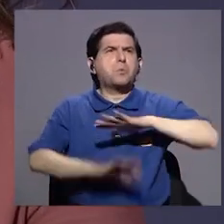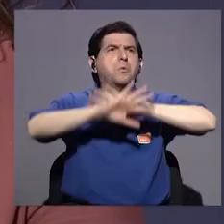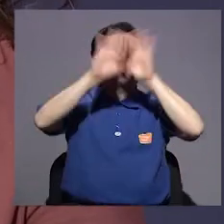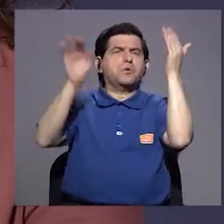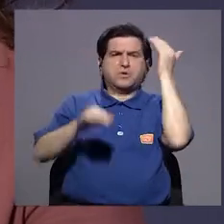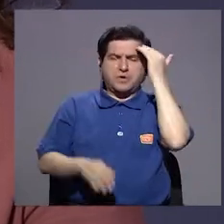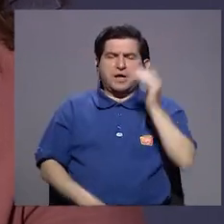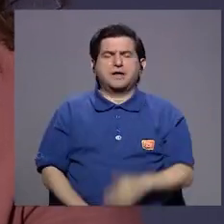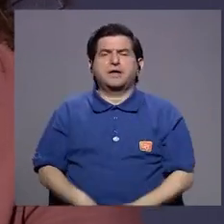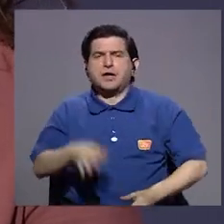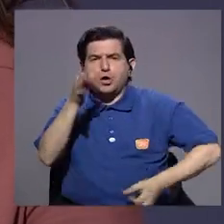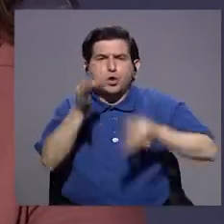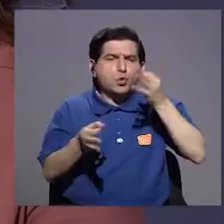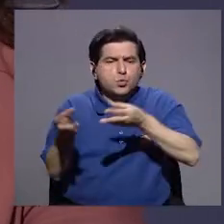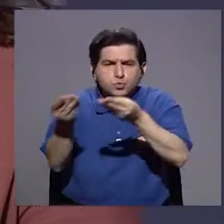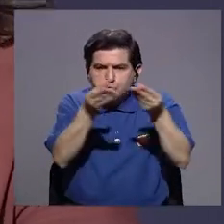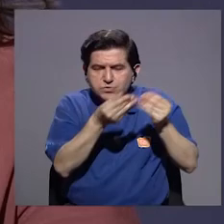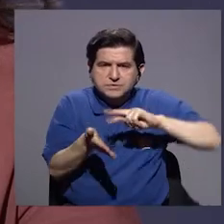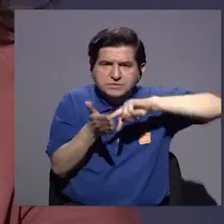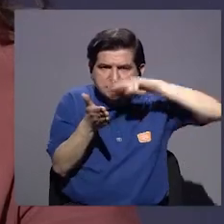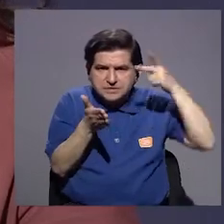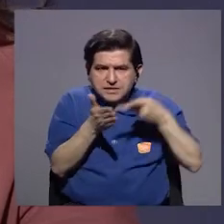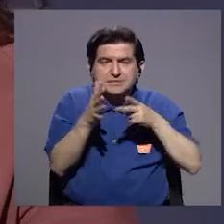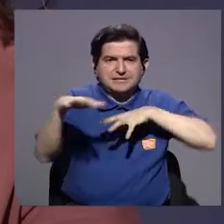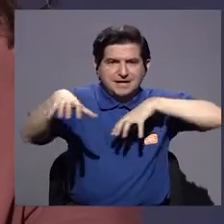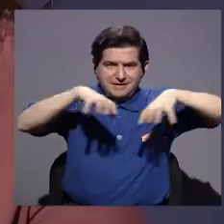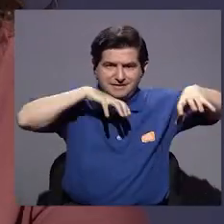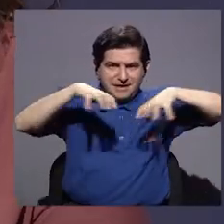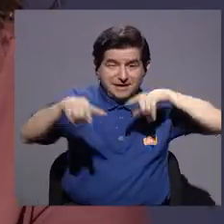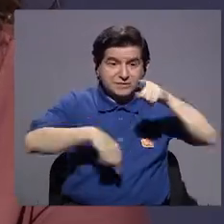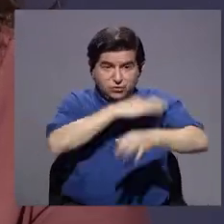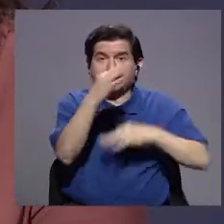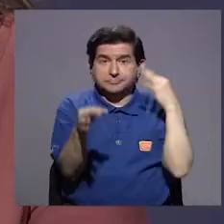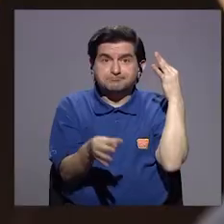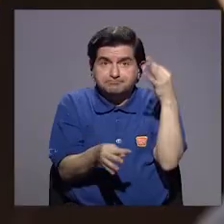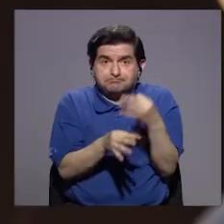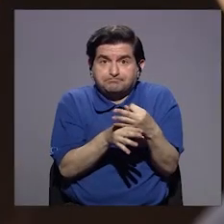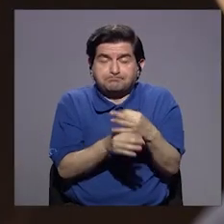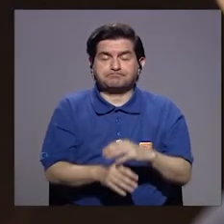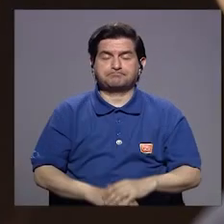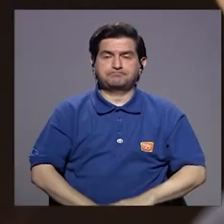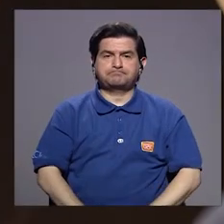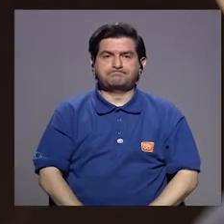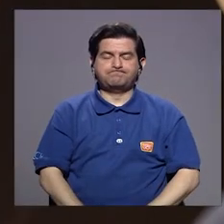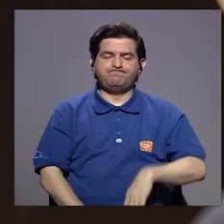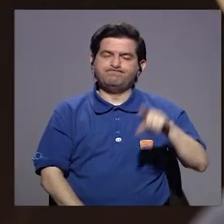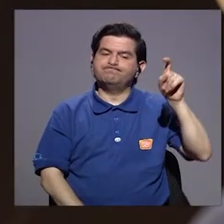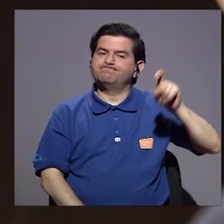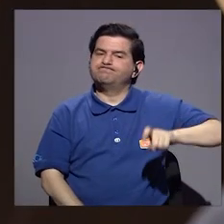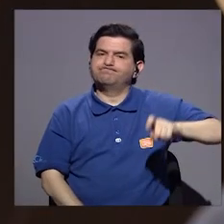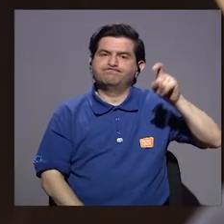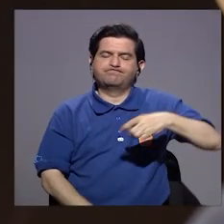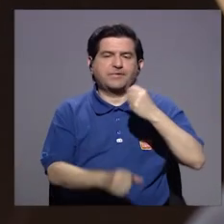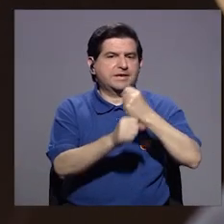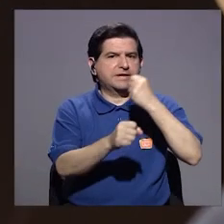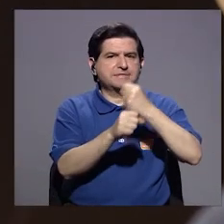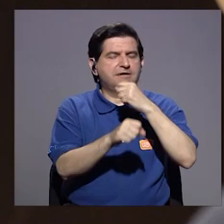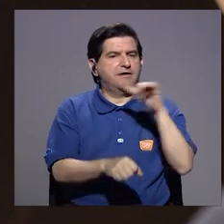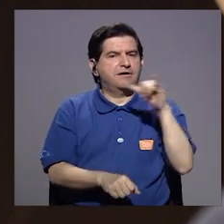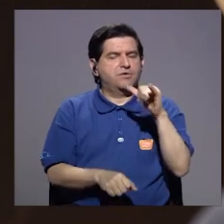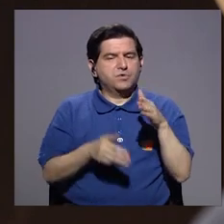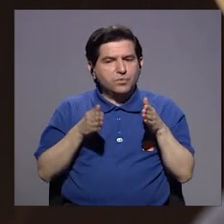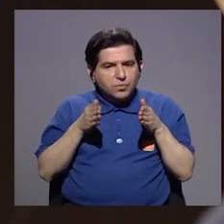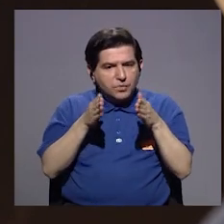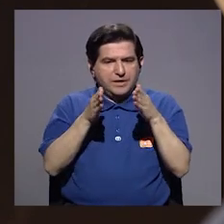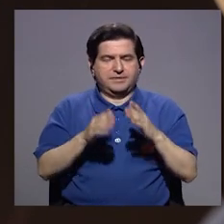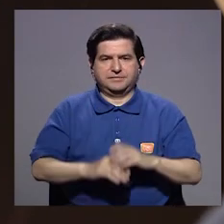claro que la justicia territorial implica acciones de esta magnitud, entonces debemos trabajar en ese sentido.